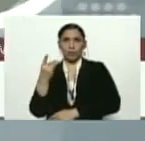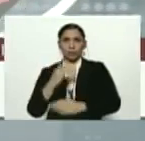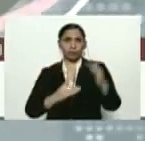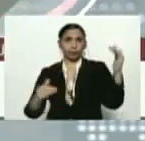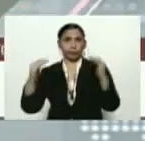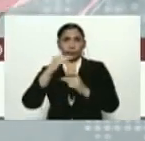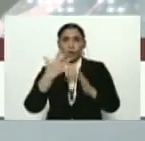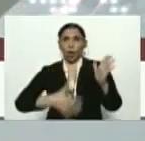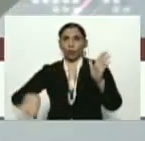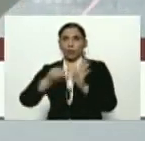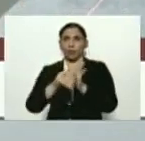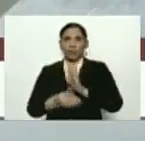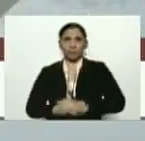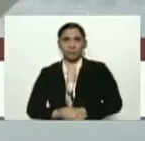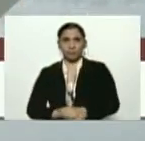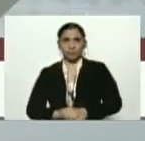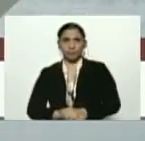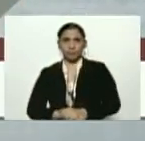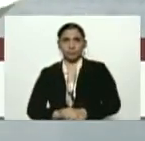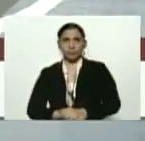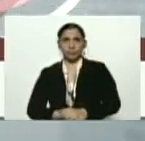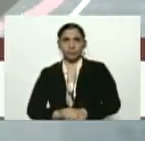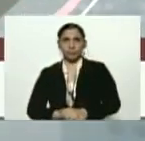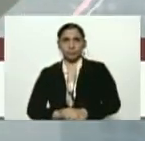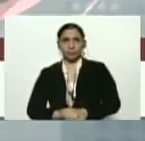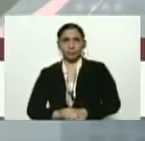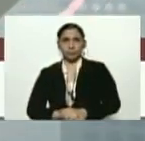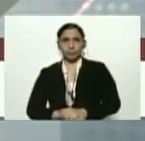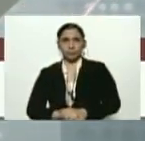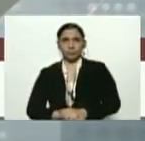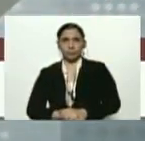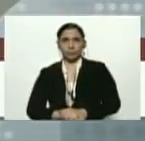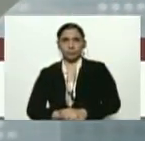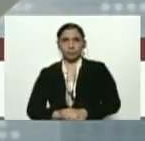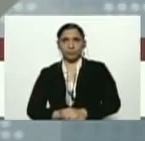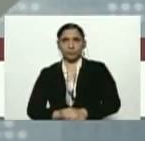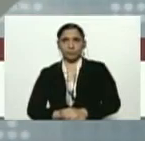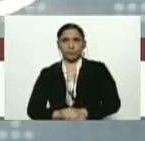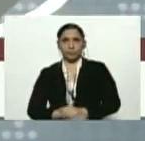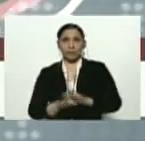nuevamente un récord diario, solamente registrando